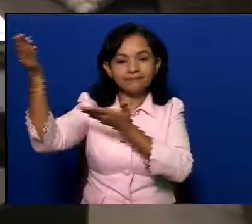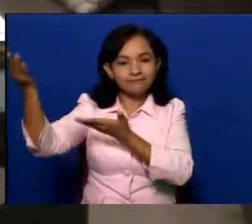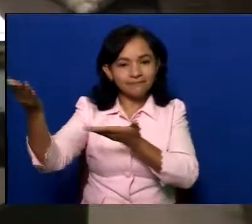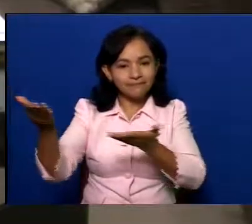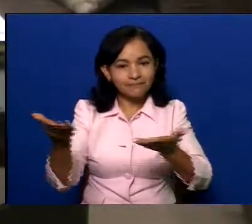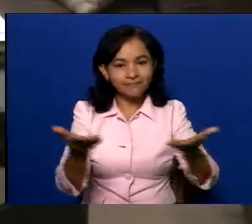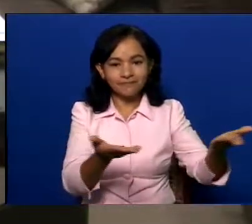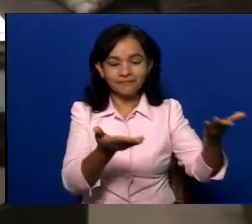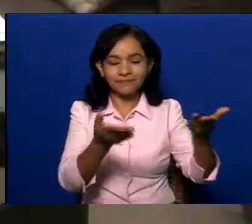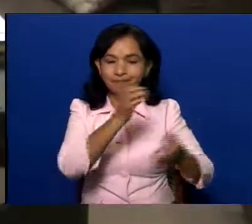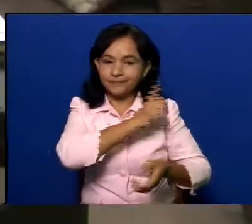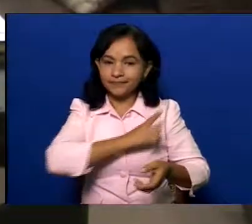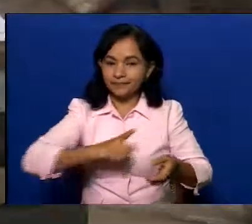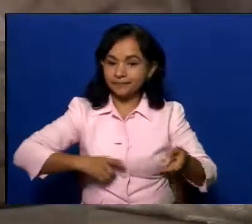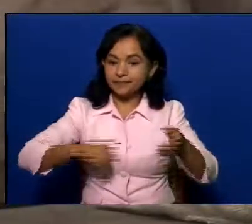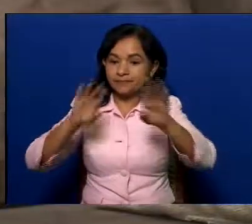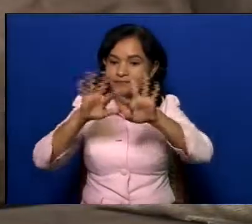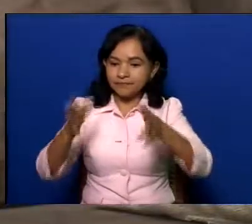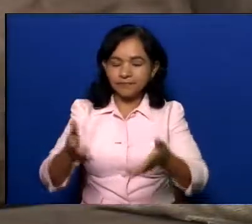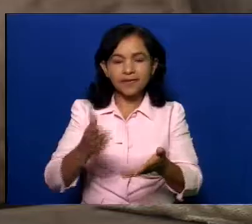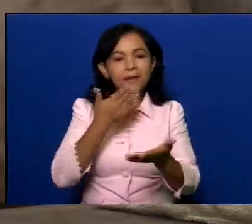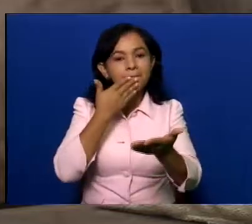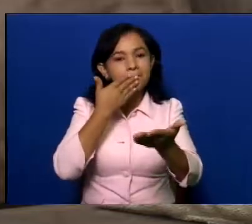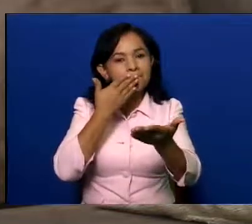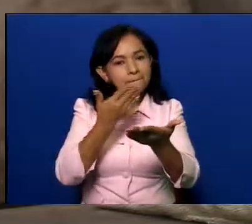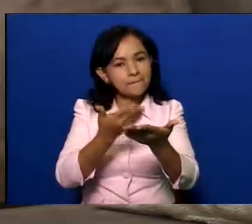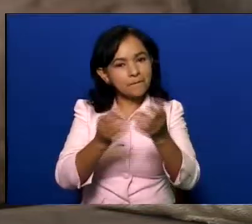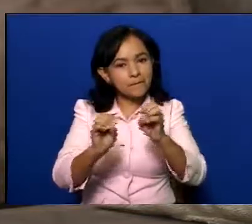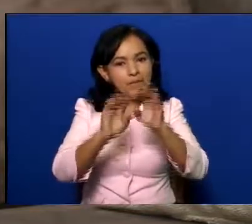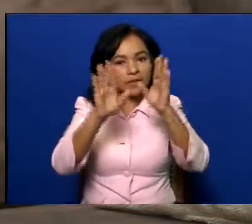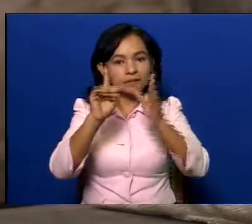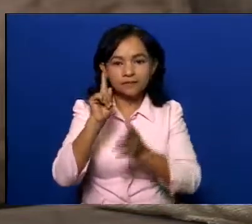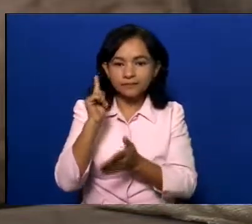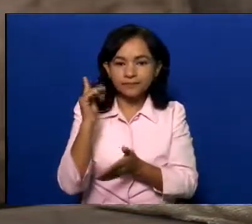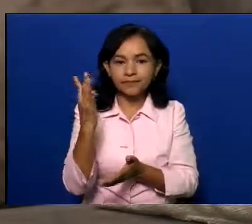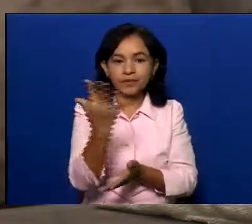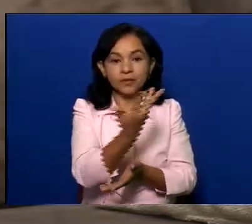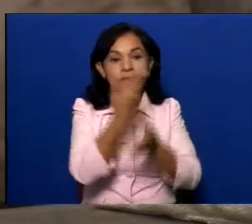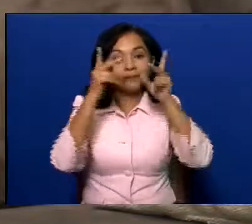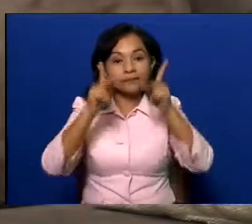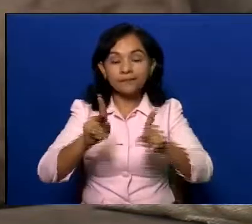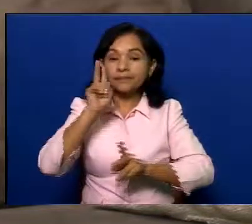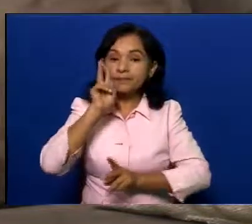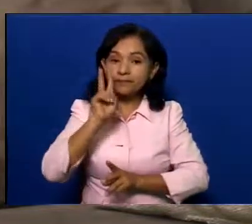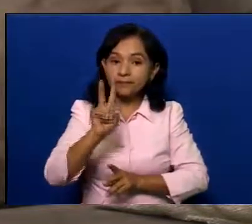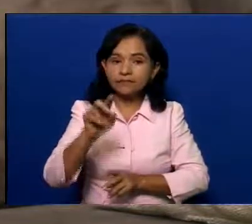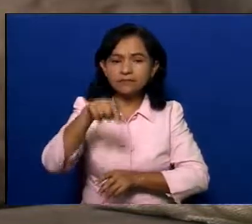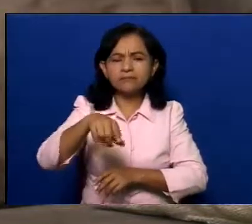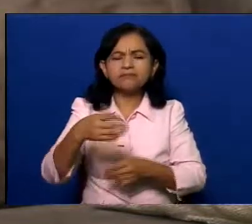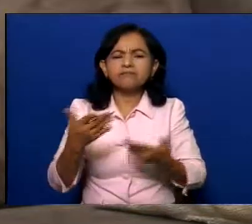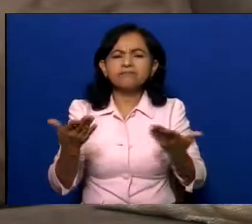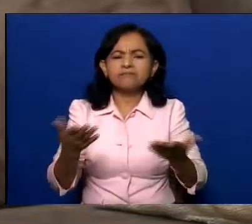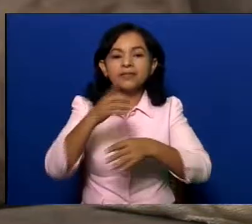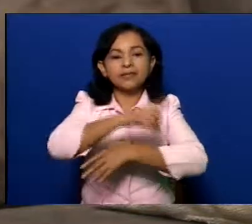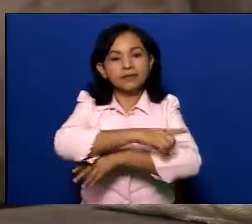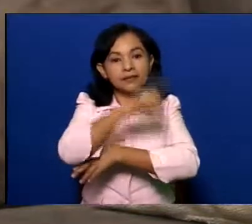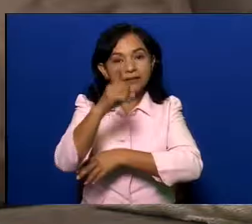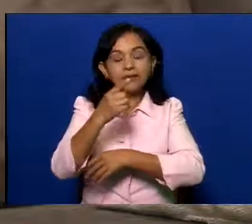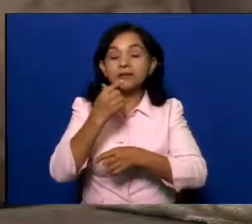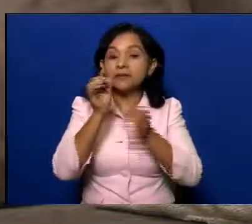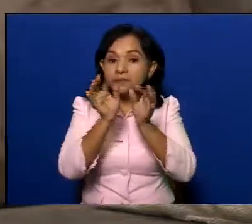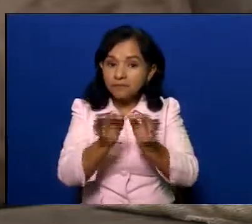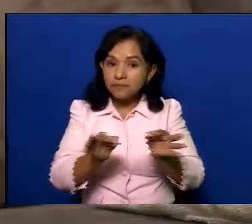Mucho gusto. Buenos días de estar aquí. A todos los televidentes en este día pues tan importante para nosotros tocar